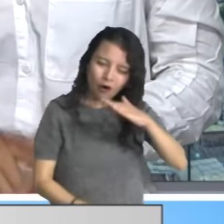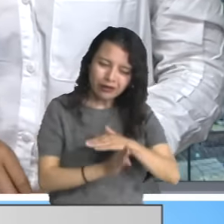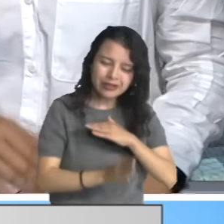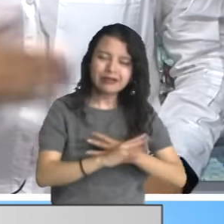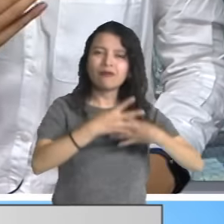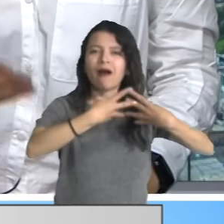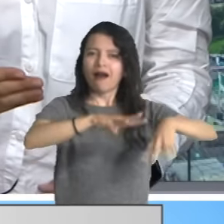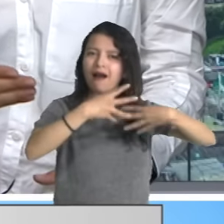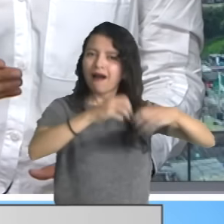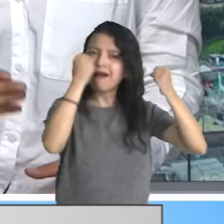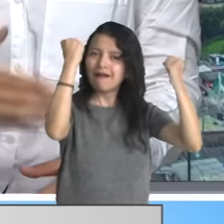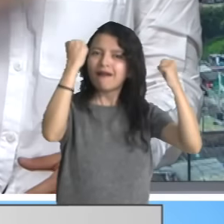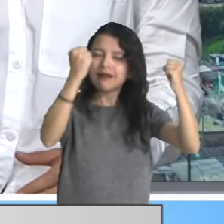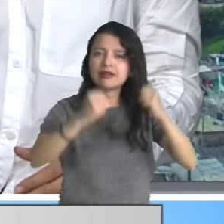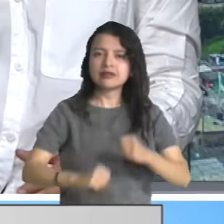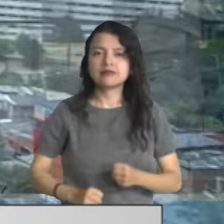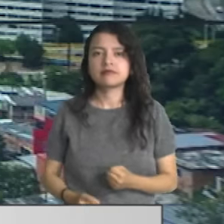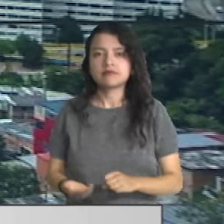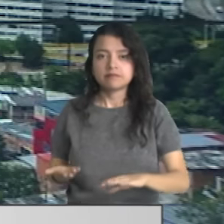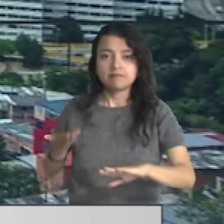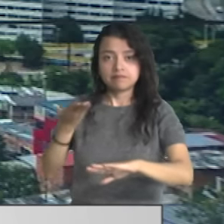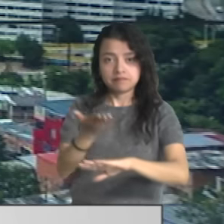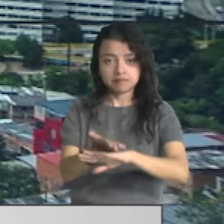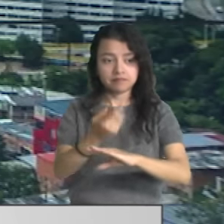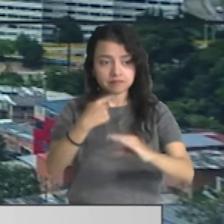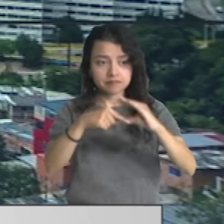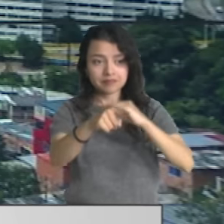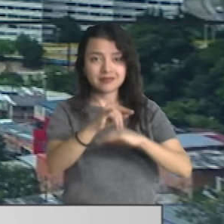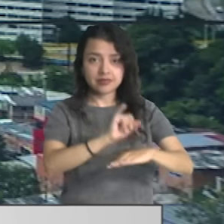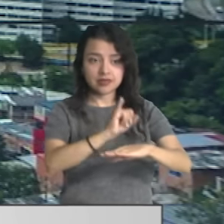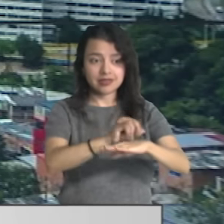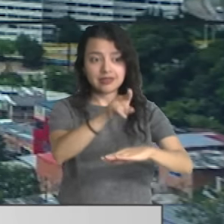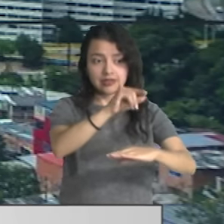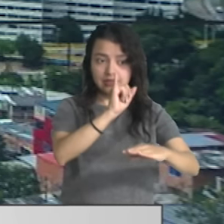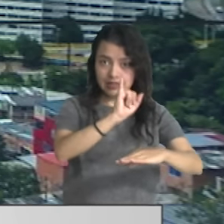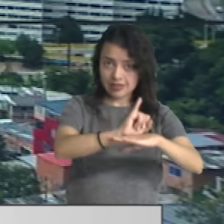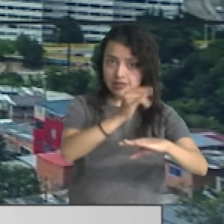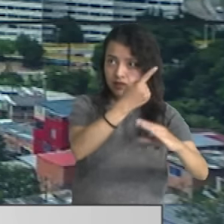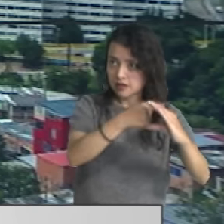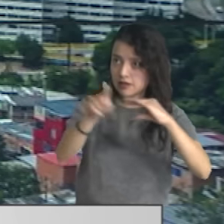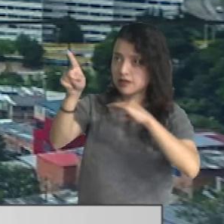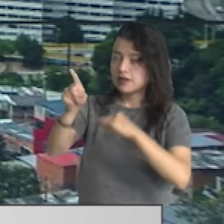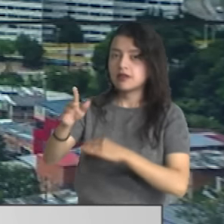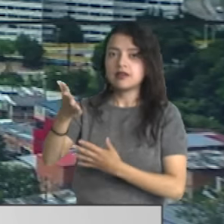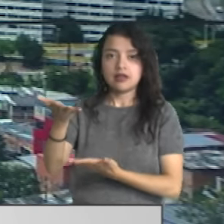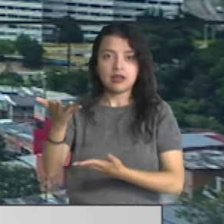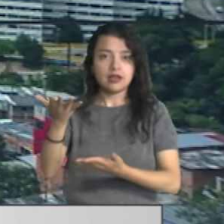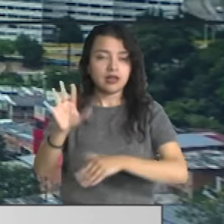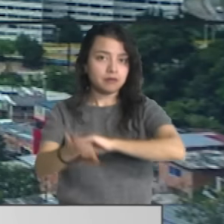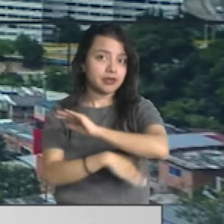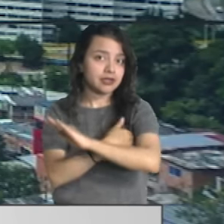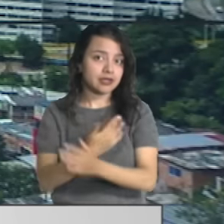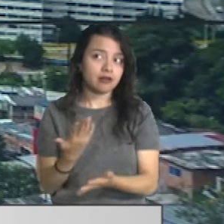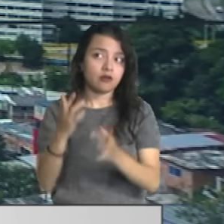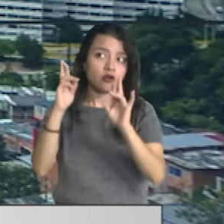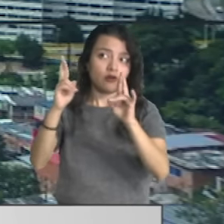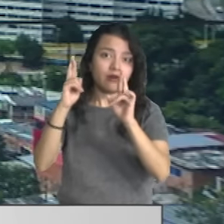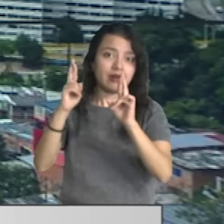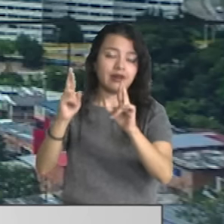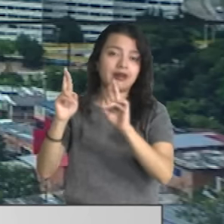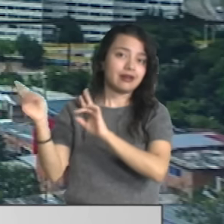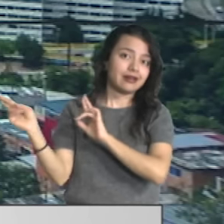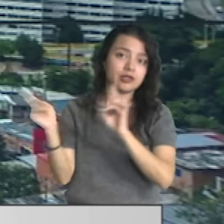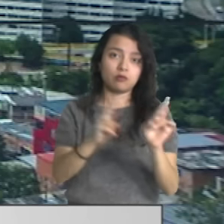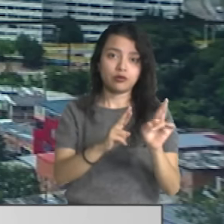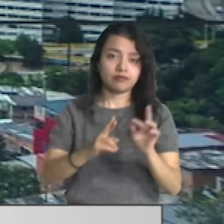y aseguran que esa propuesta será enviada a la Iglesia para que la Iglesia la remita a la ministra de Trabajo, de quien esperan una respuesta directa en